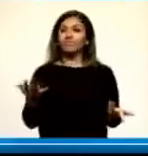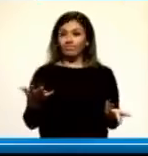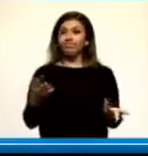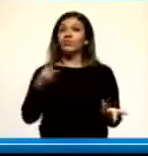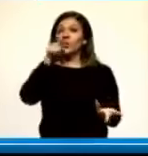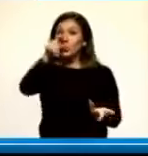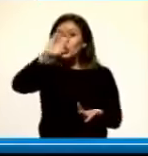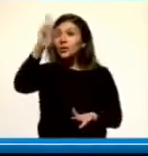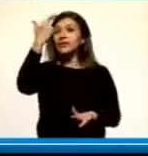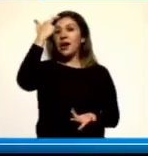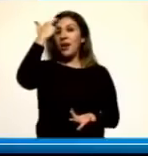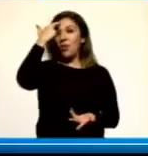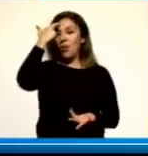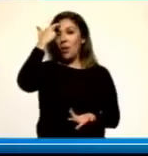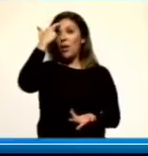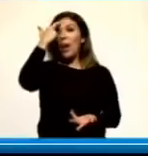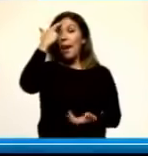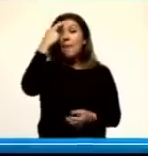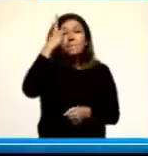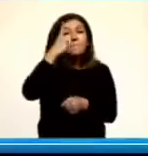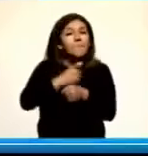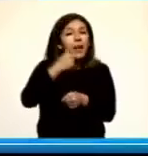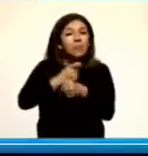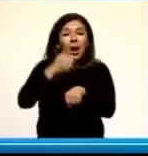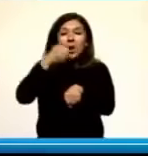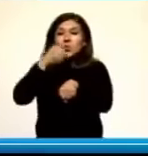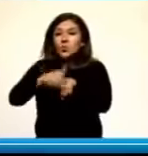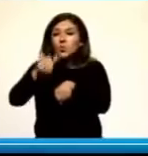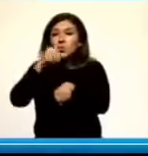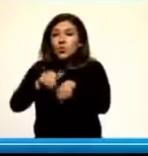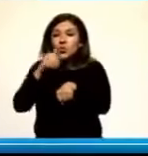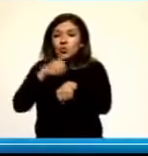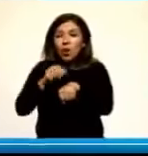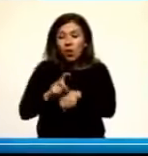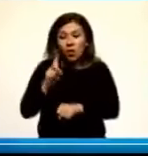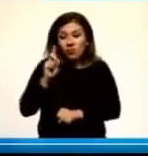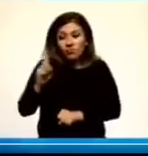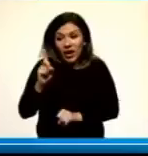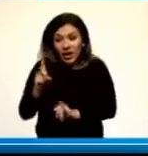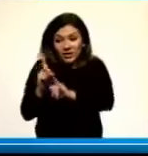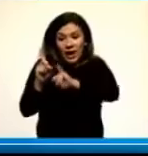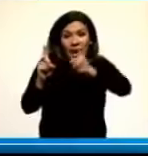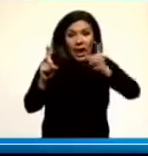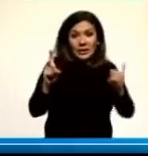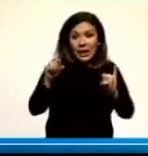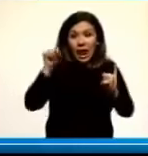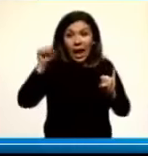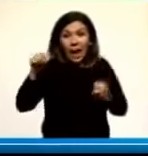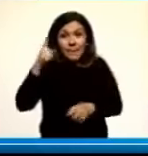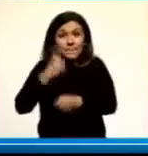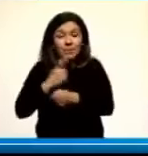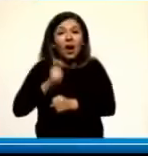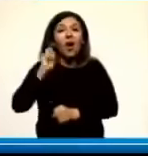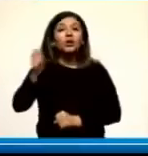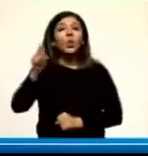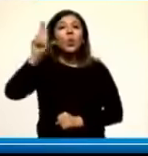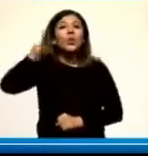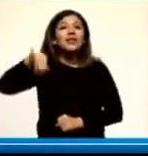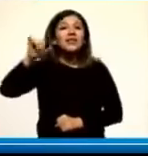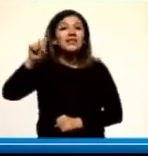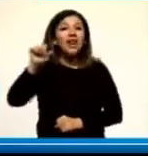485. Y recuerda que el primer número de derecha a izquierda representa las